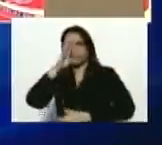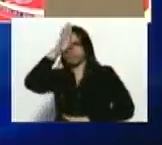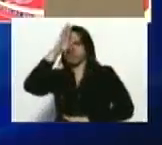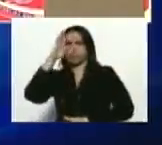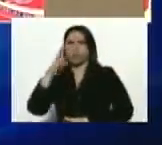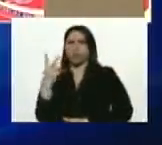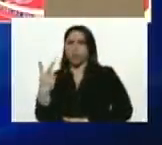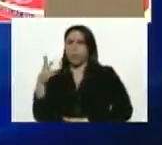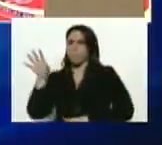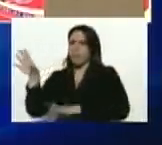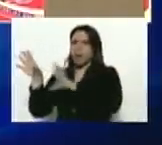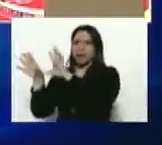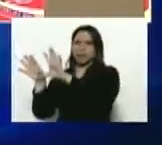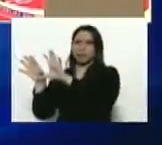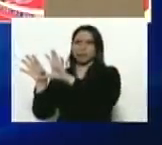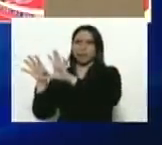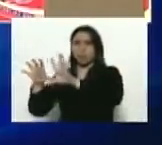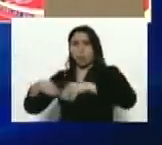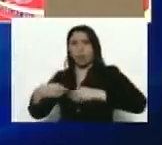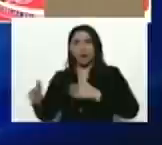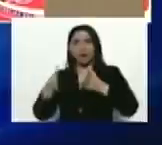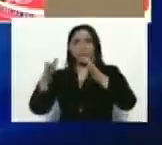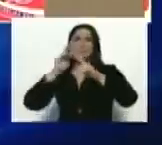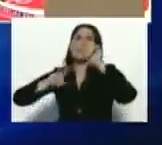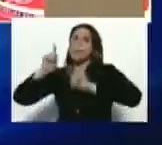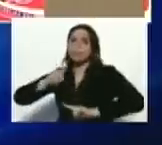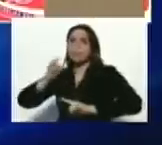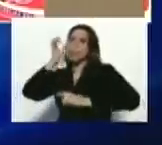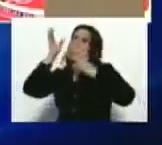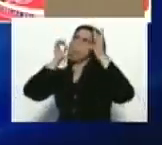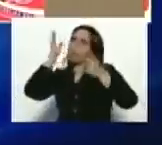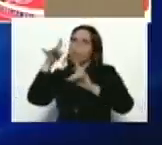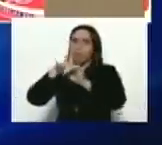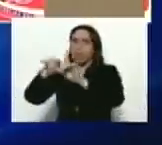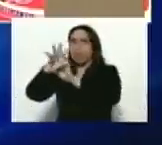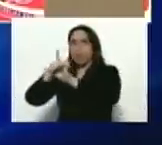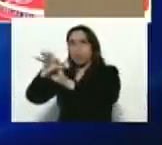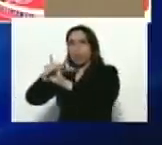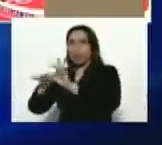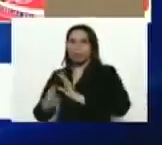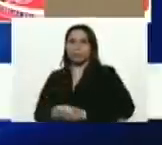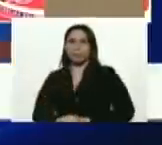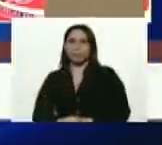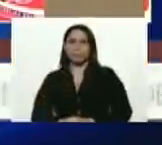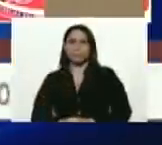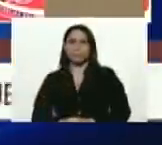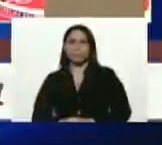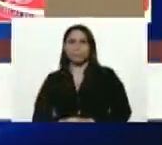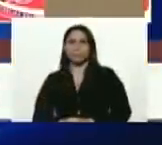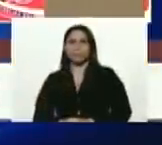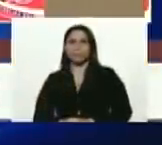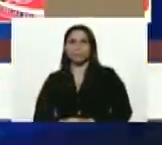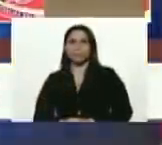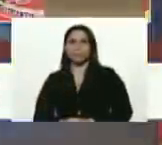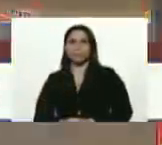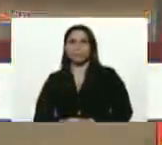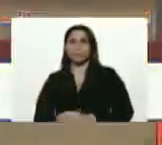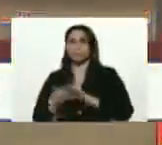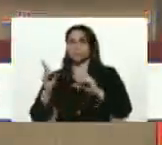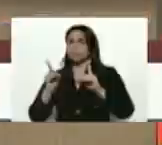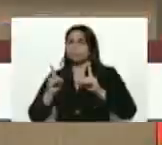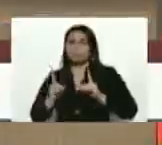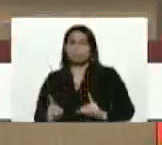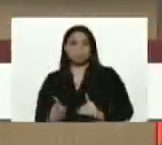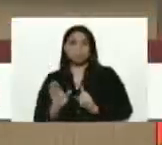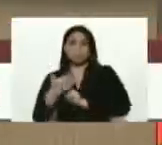países que, bueno, tomaron el camino de la mentira, del engaño y sencillamente decidieron